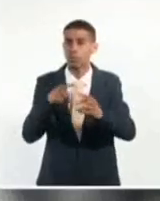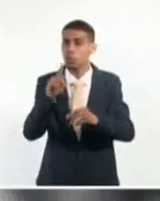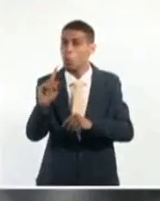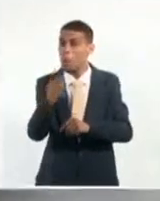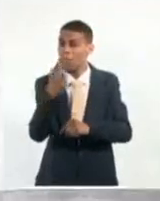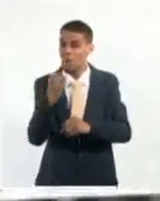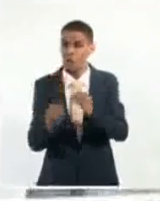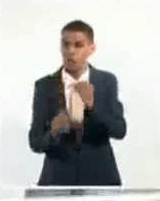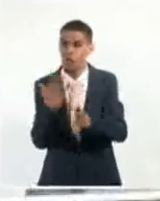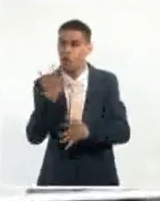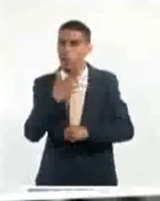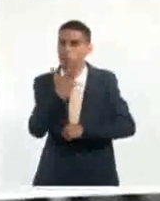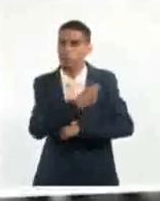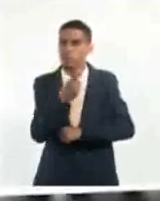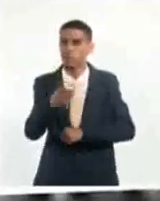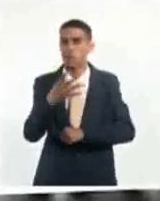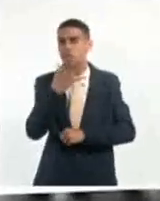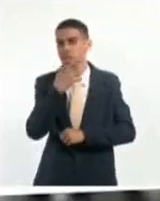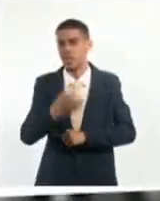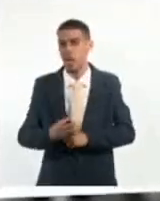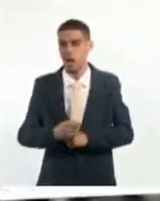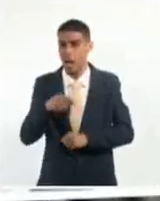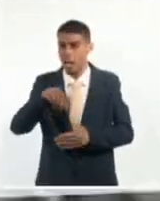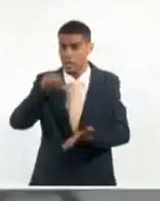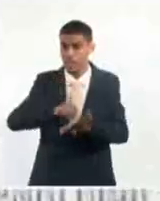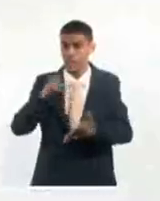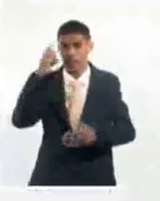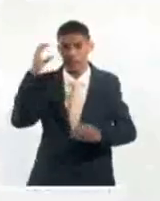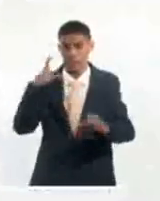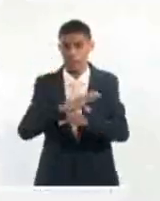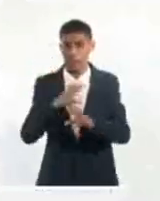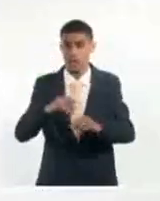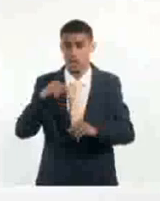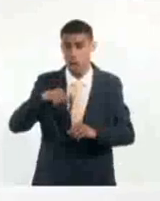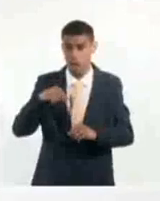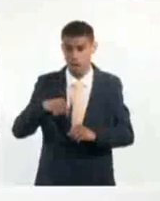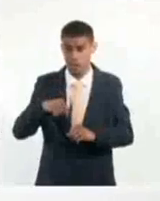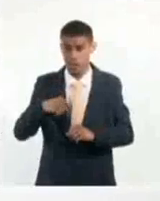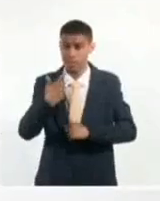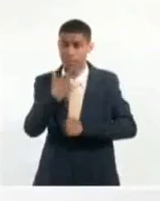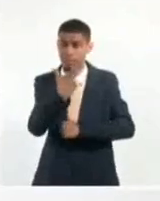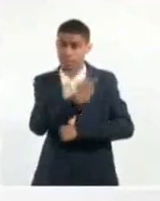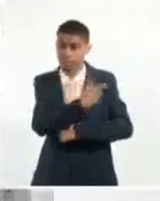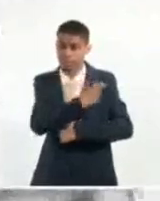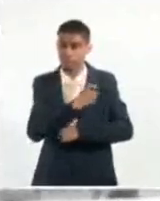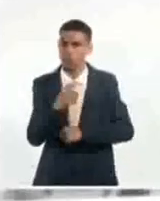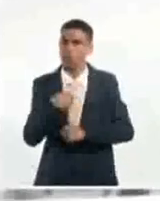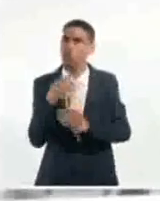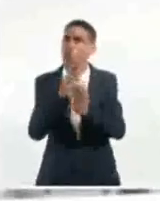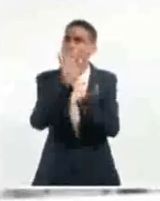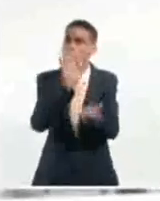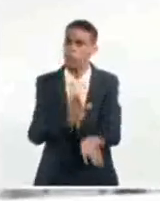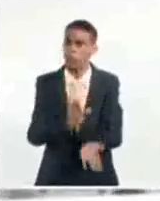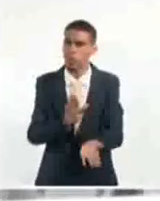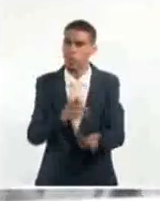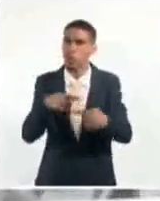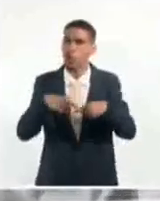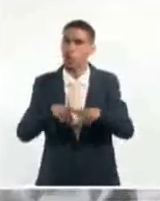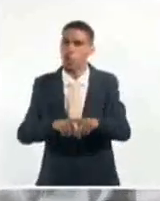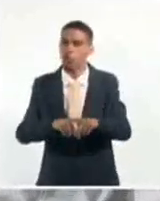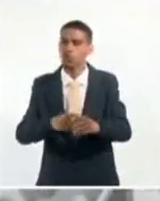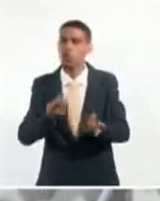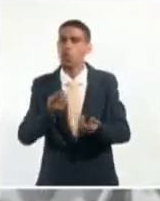aquí, en nuestros centros de ciencia, en el Instituto Finlay de Vacunas. Nuestro compromiso por acompañar a nuestra